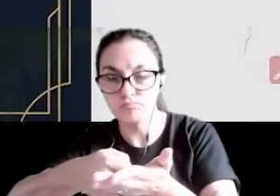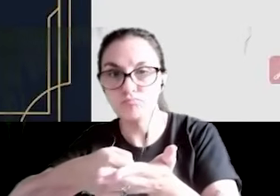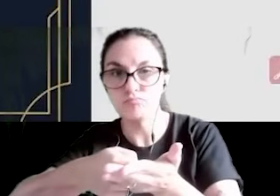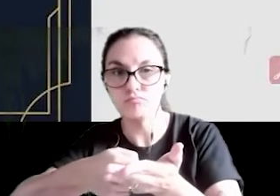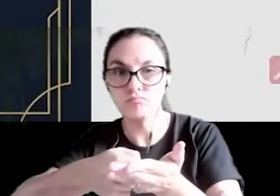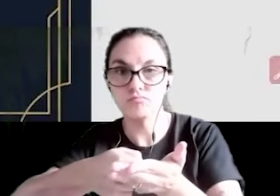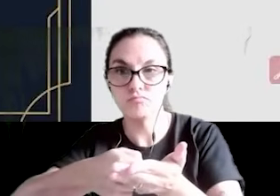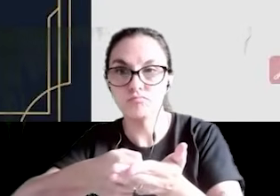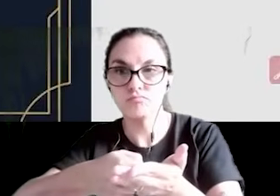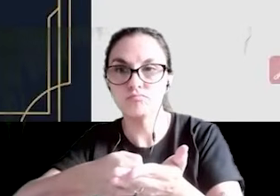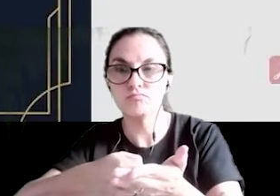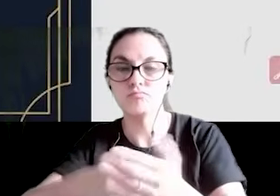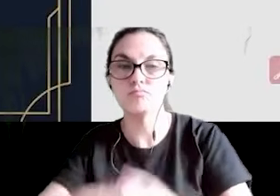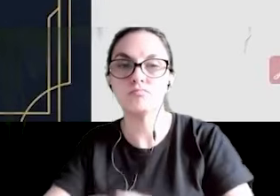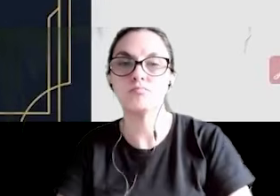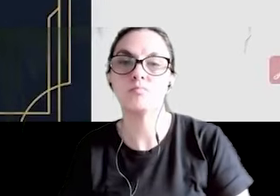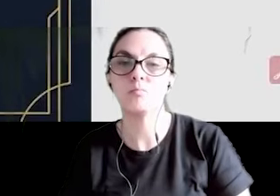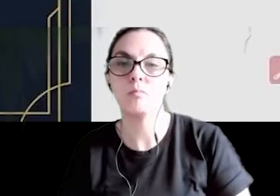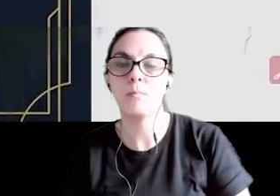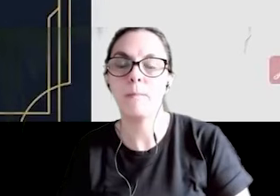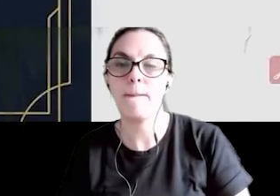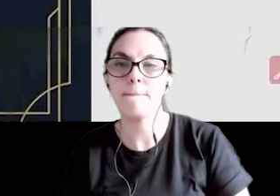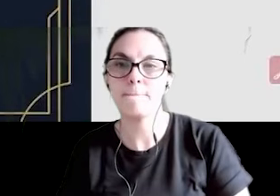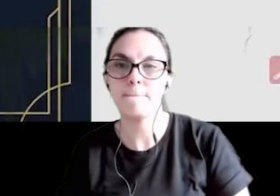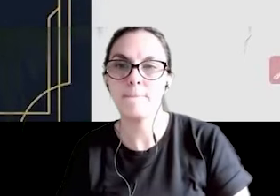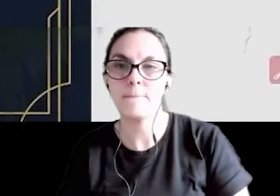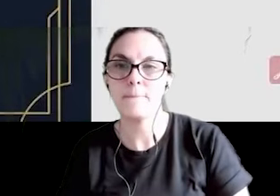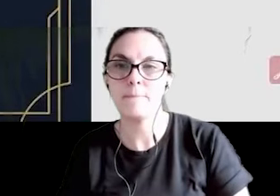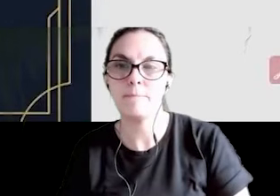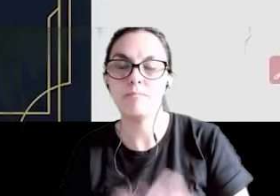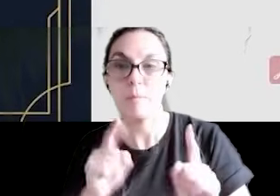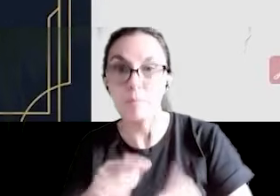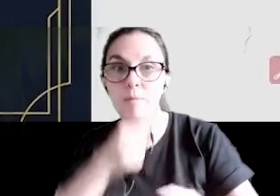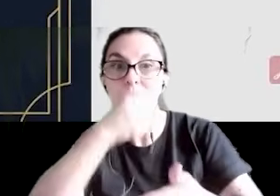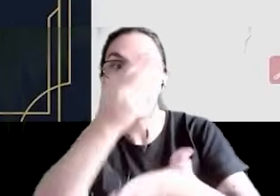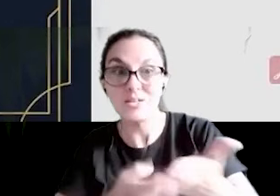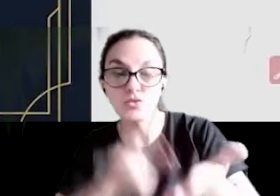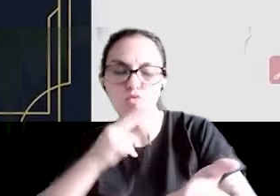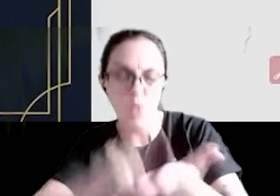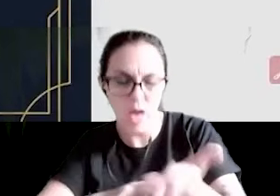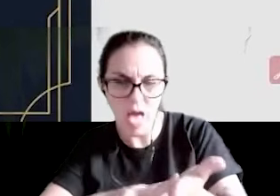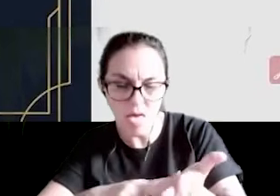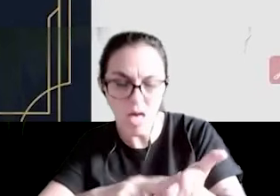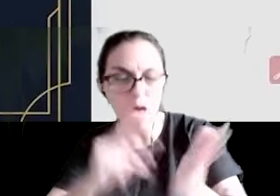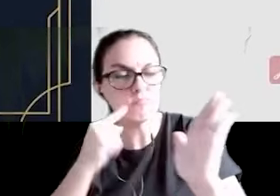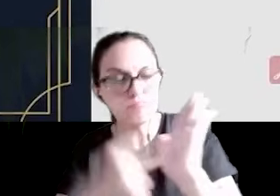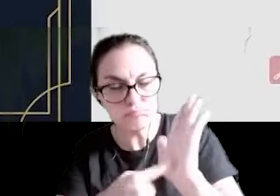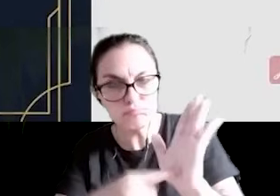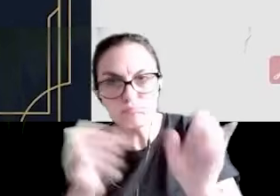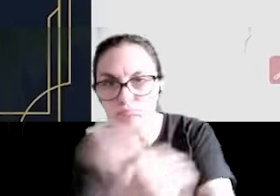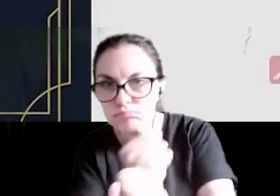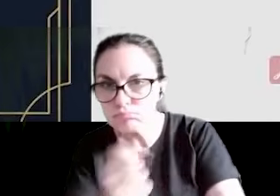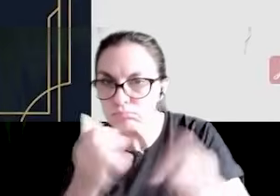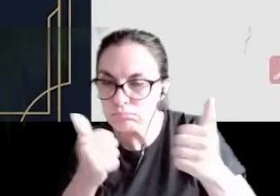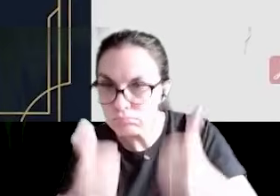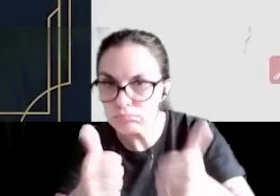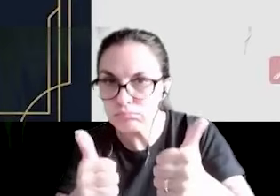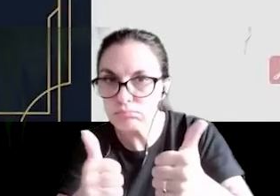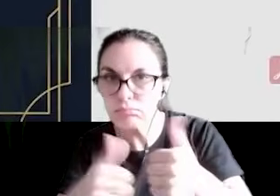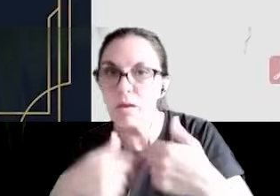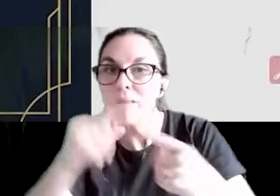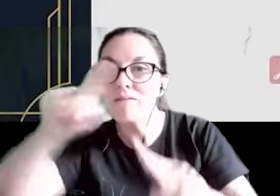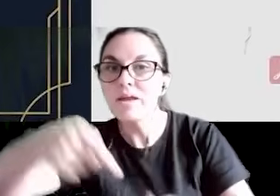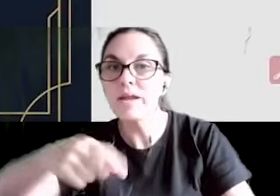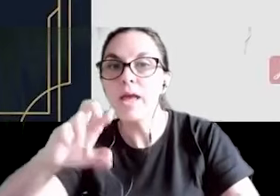Y en principio esta declaración jurada es correcta, va a gozar de lo que se denomina presunción de